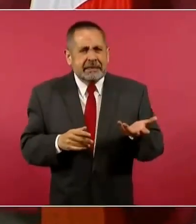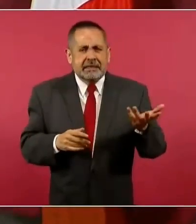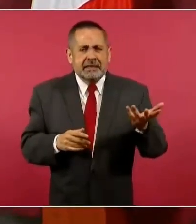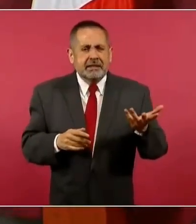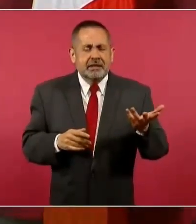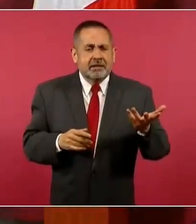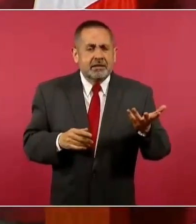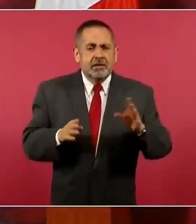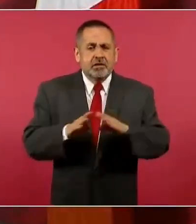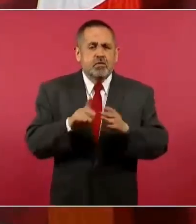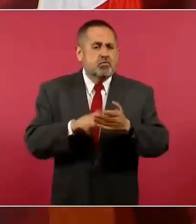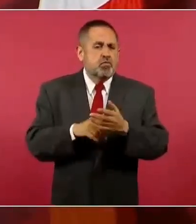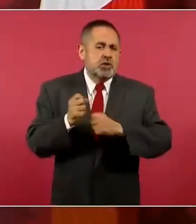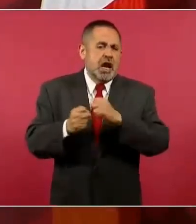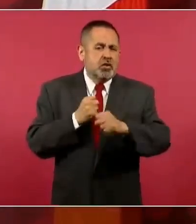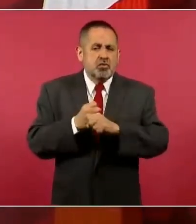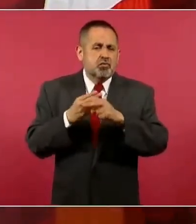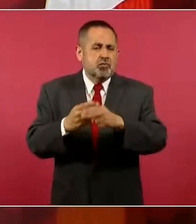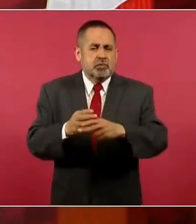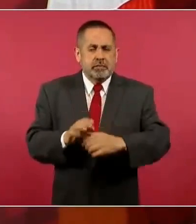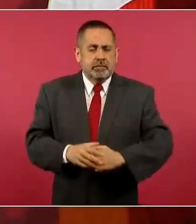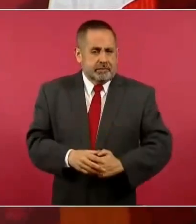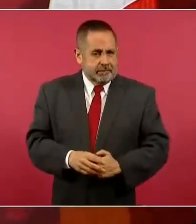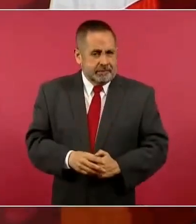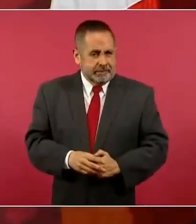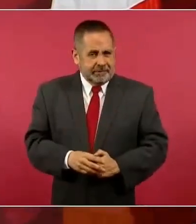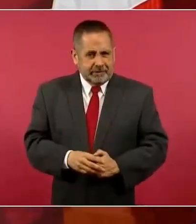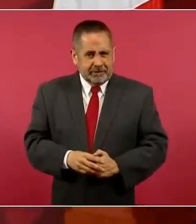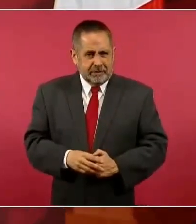que se mantuvo por mucho tiempo y todavía